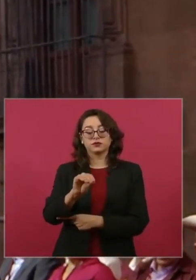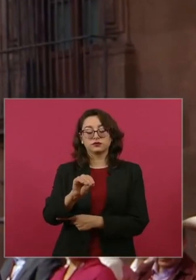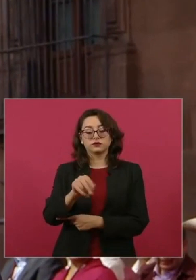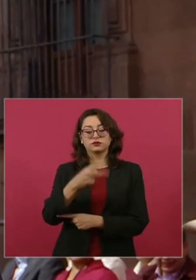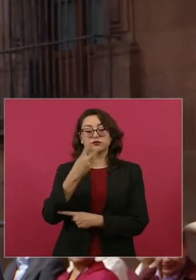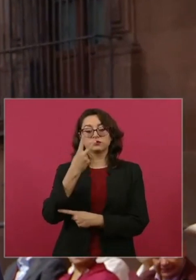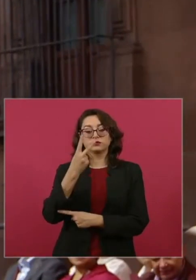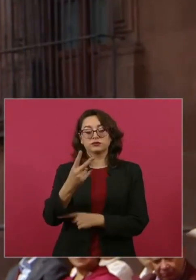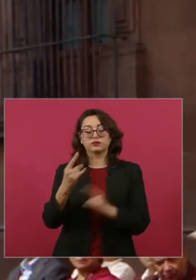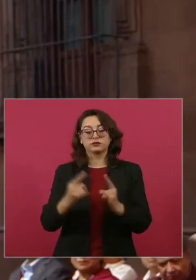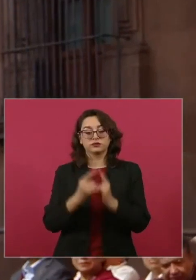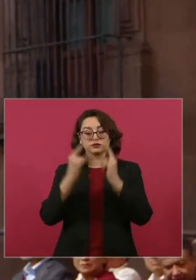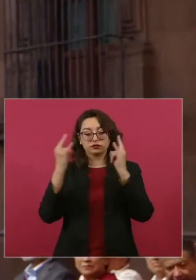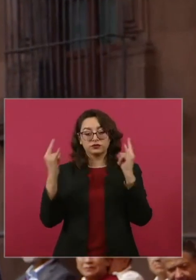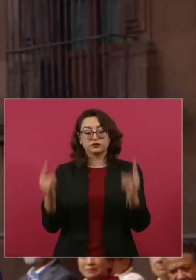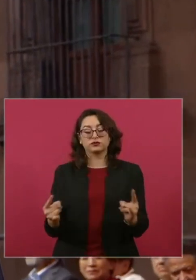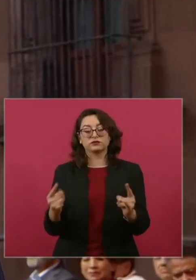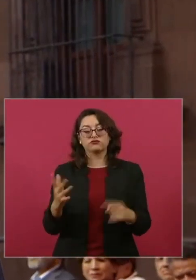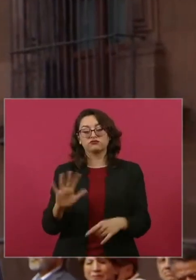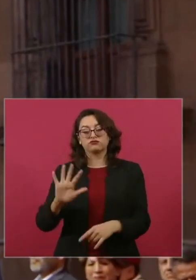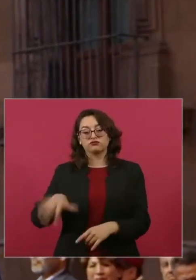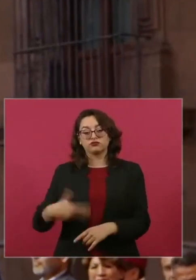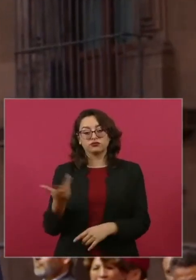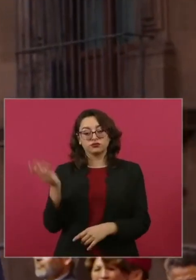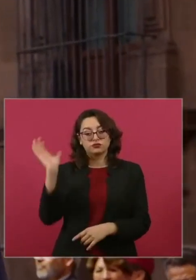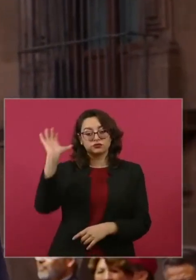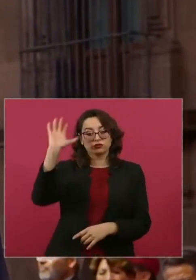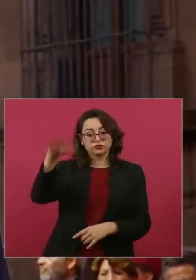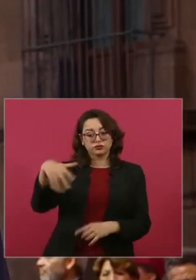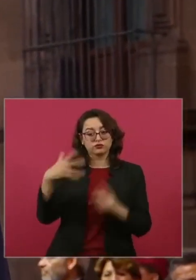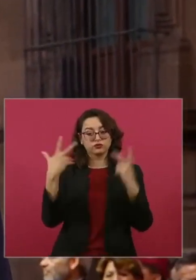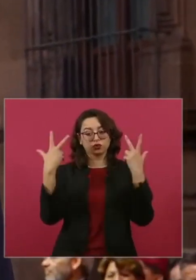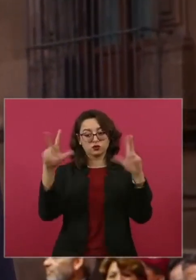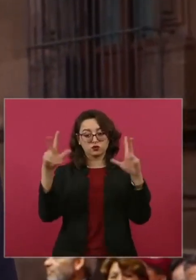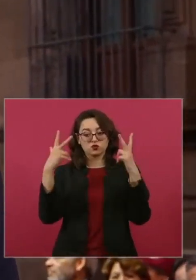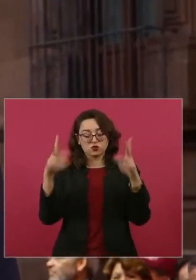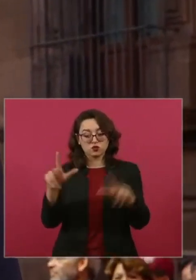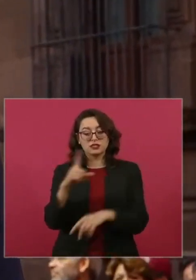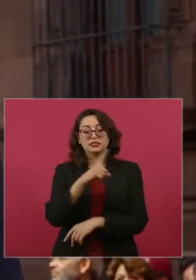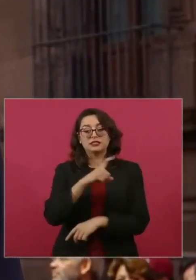básquetbol y voleibol. We built 192, 100 gimnasios de box,